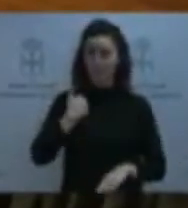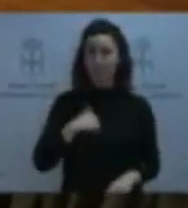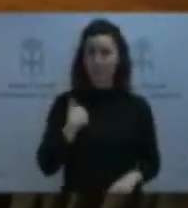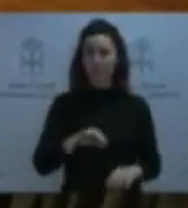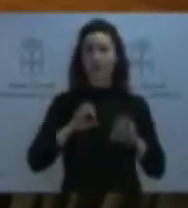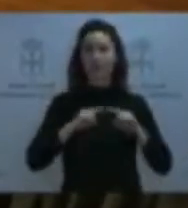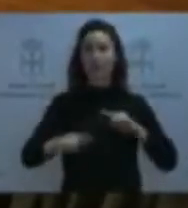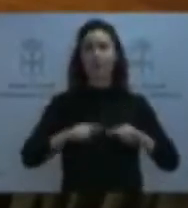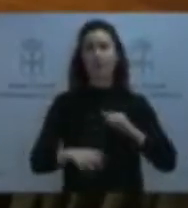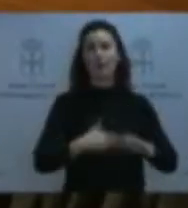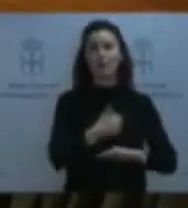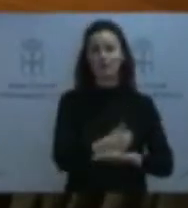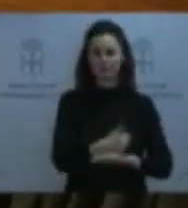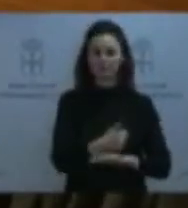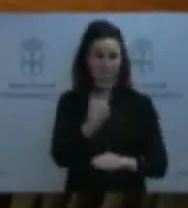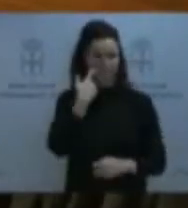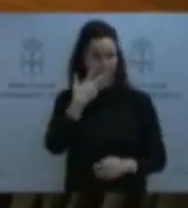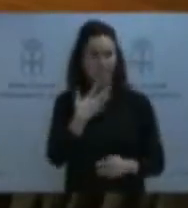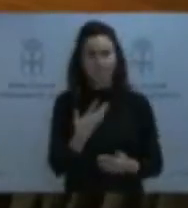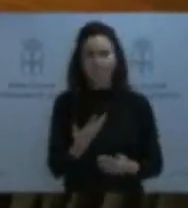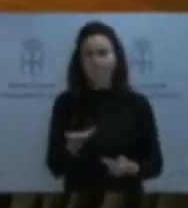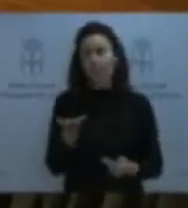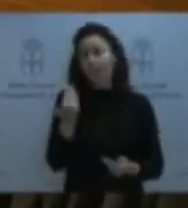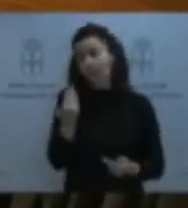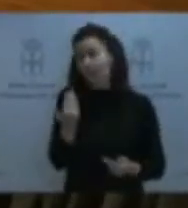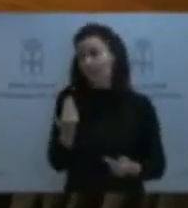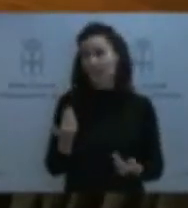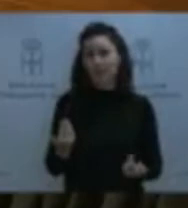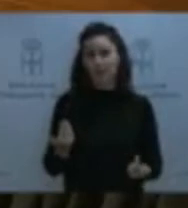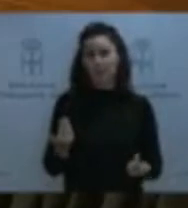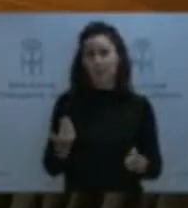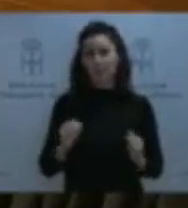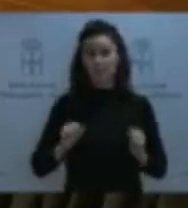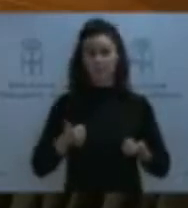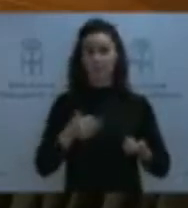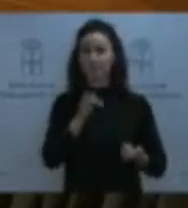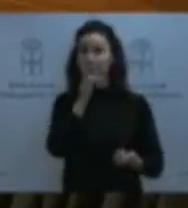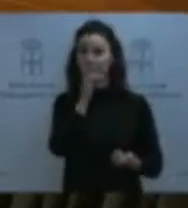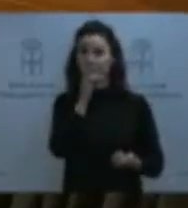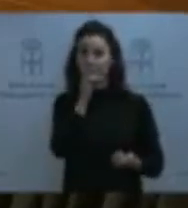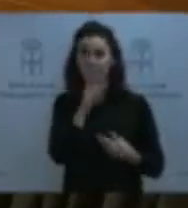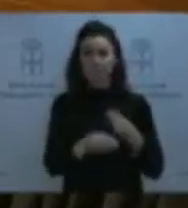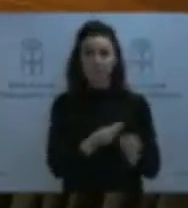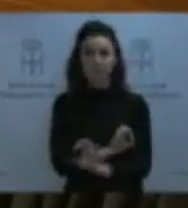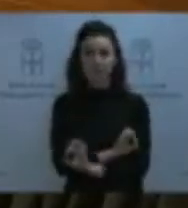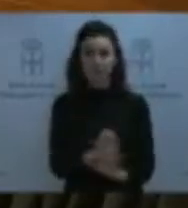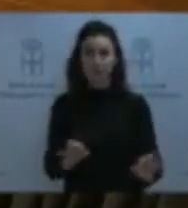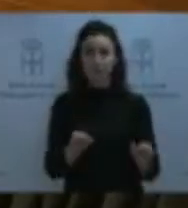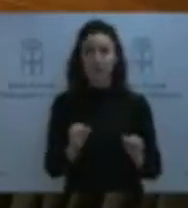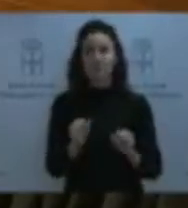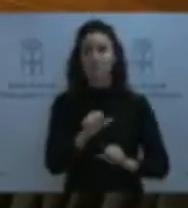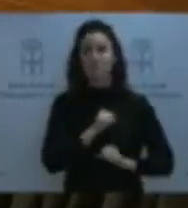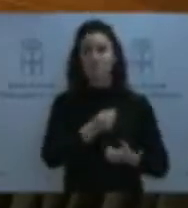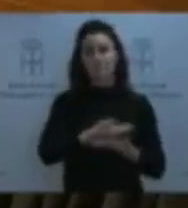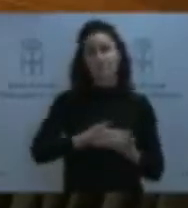ahí relativamente muy poco no se empezaron a mover. Y este estado de la lista de espera en neuropediatría,